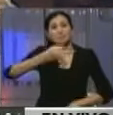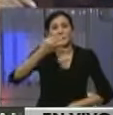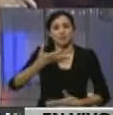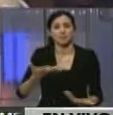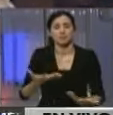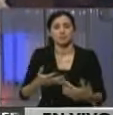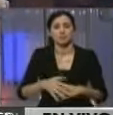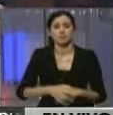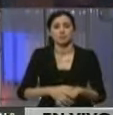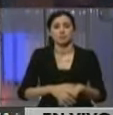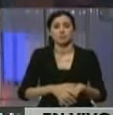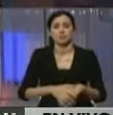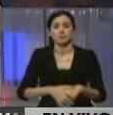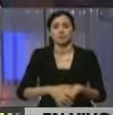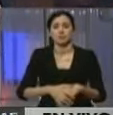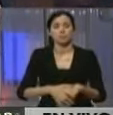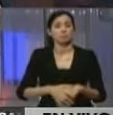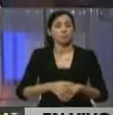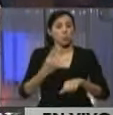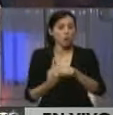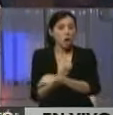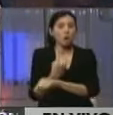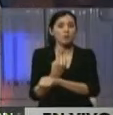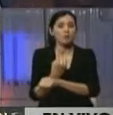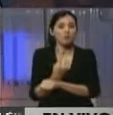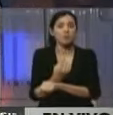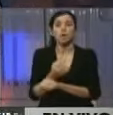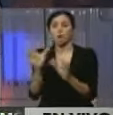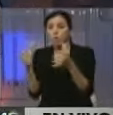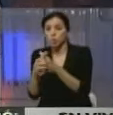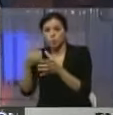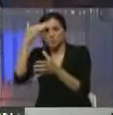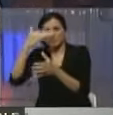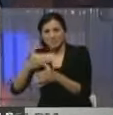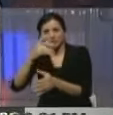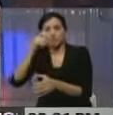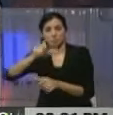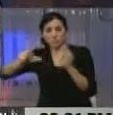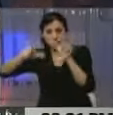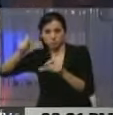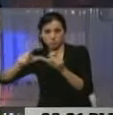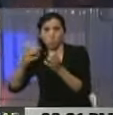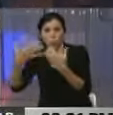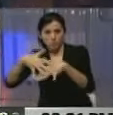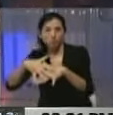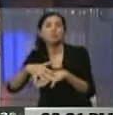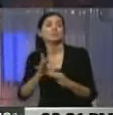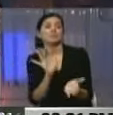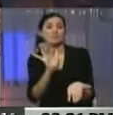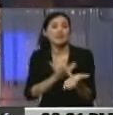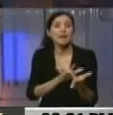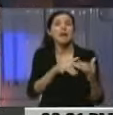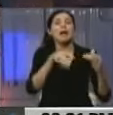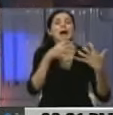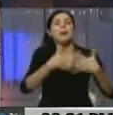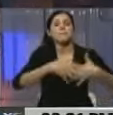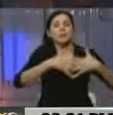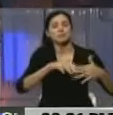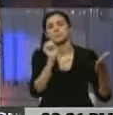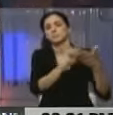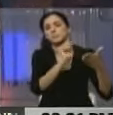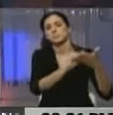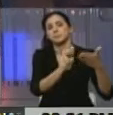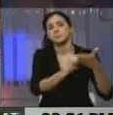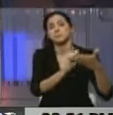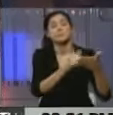Eso, cada hora que pase, una nueva unidad cívico-militar llega a una planta nueva. Toca